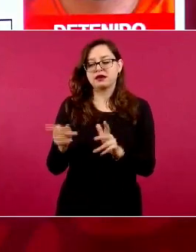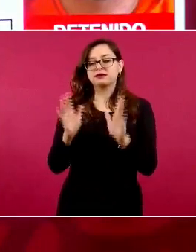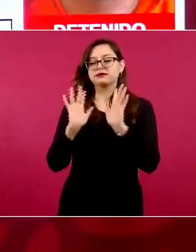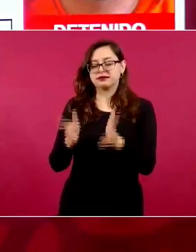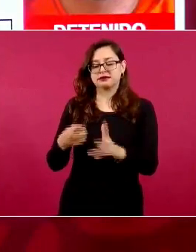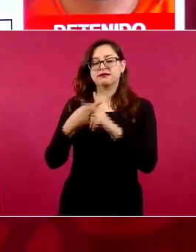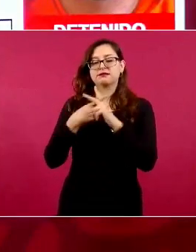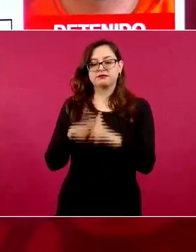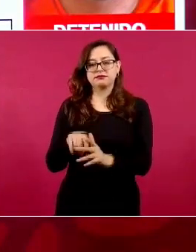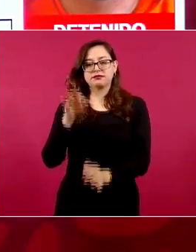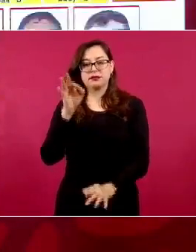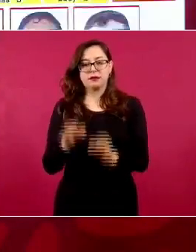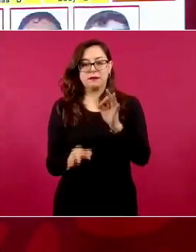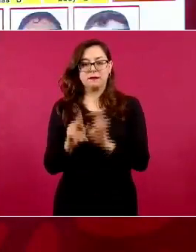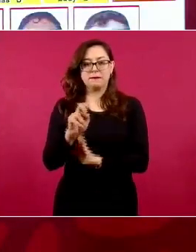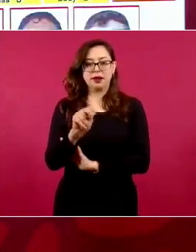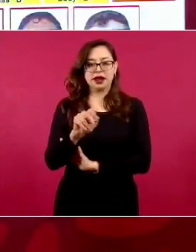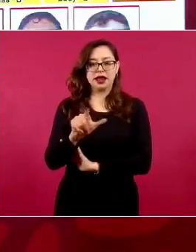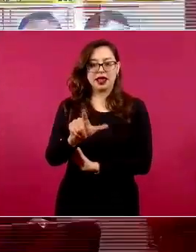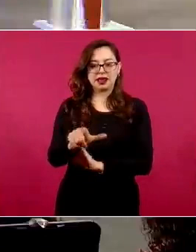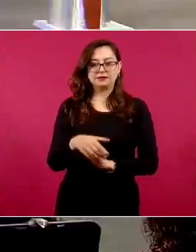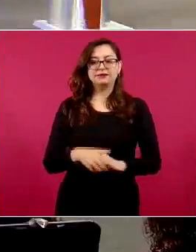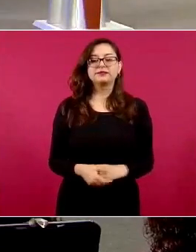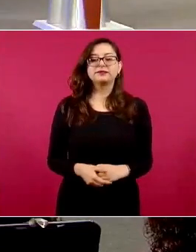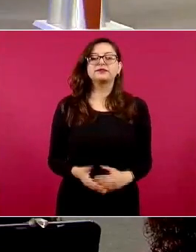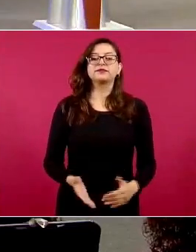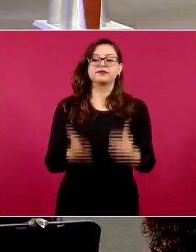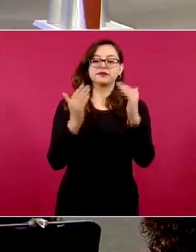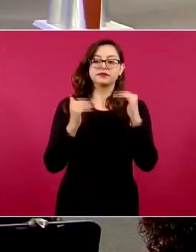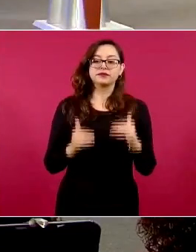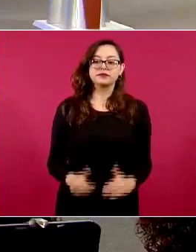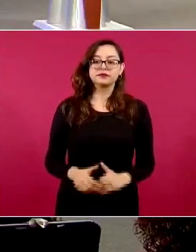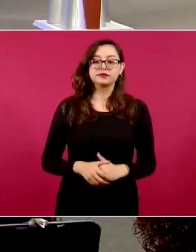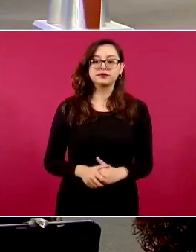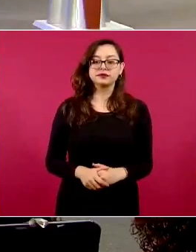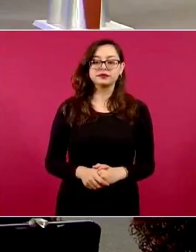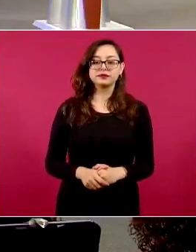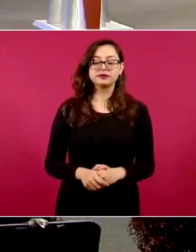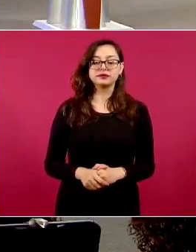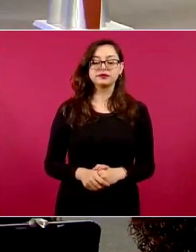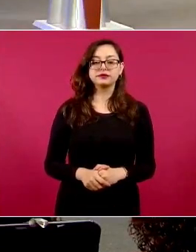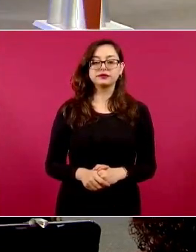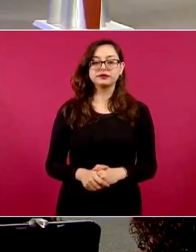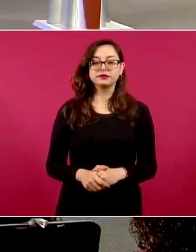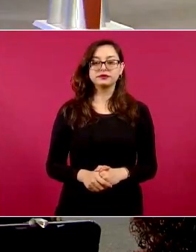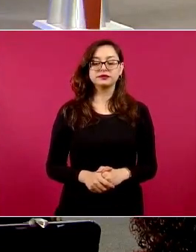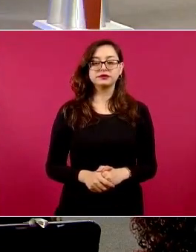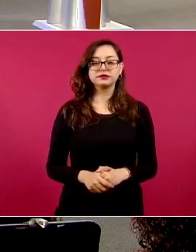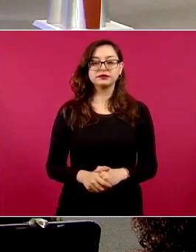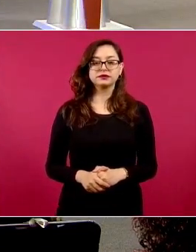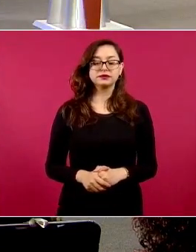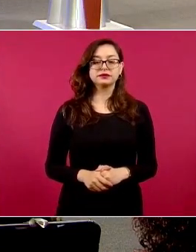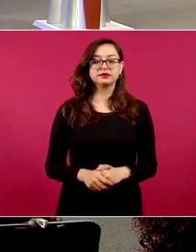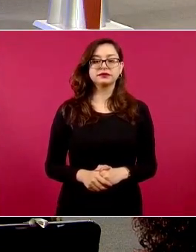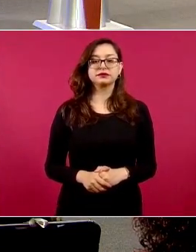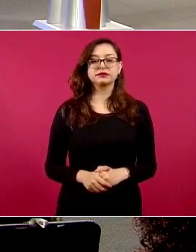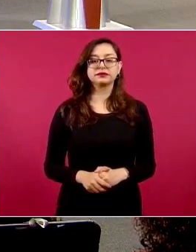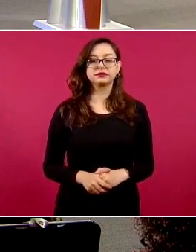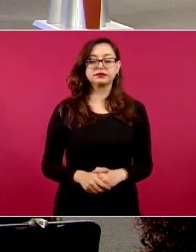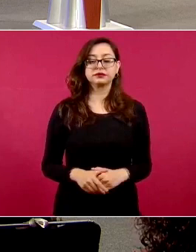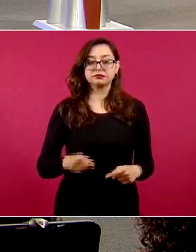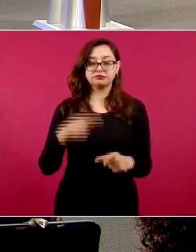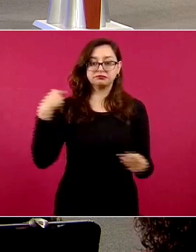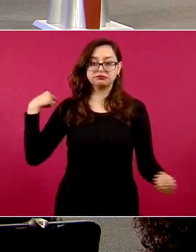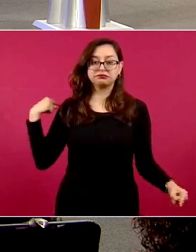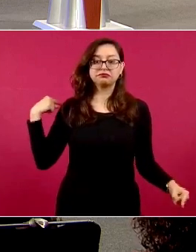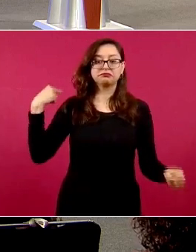a proceso penal. Siguiente. También informar que dentro de las detenciones que se han